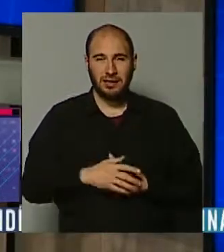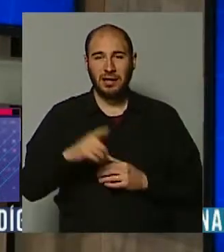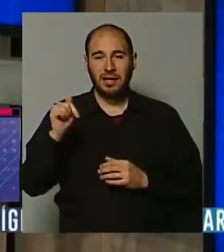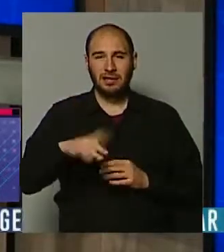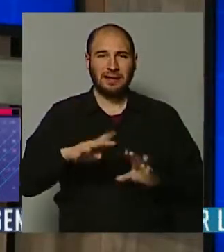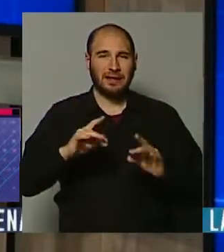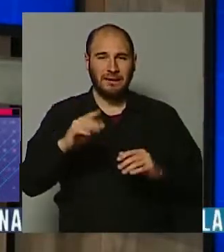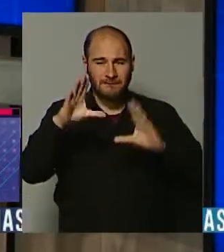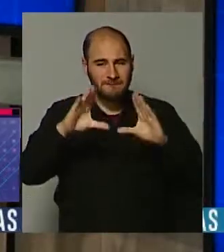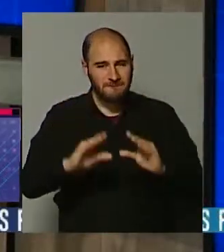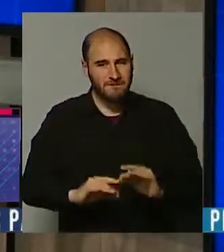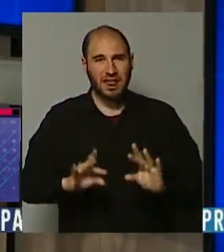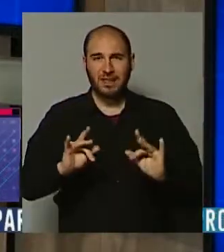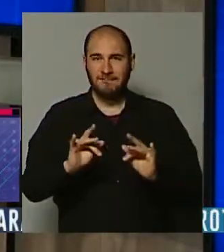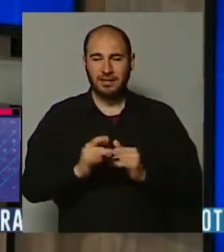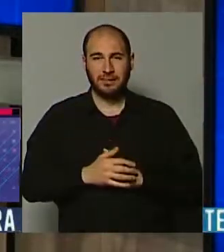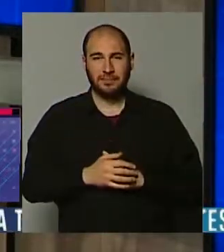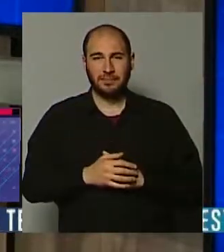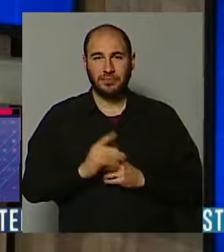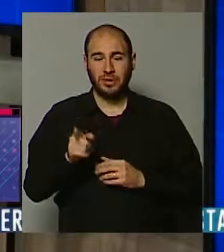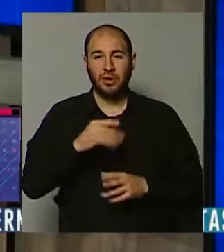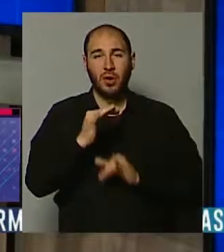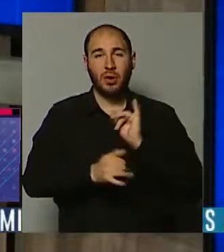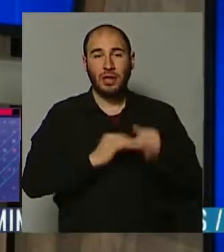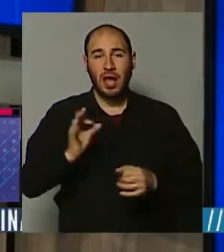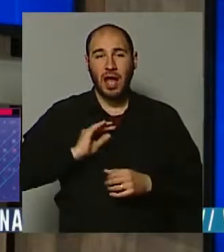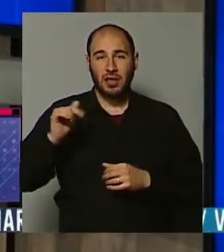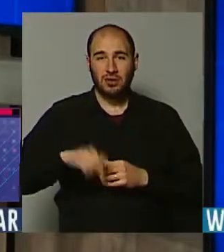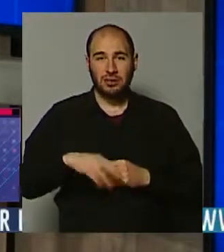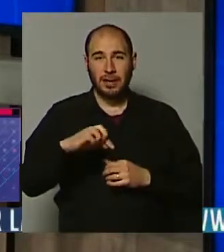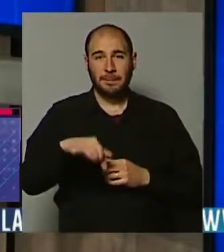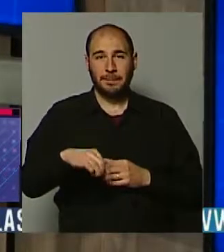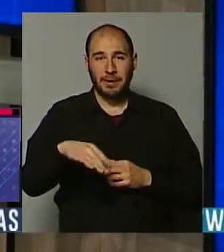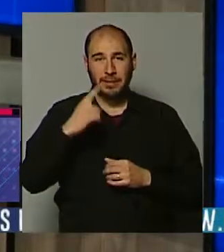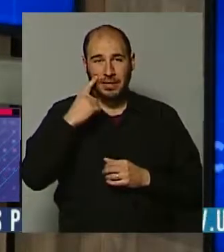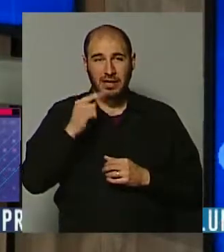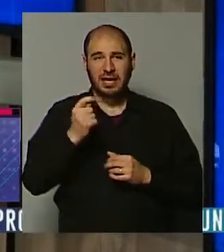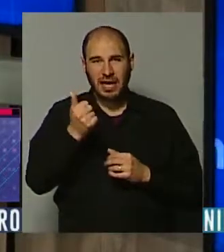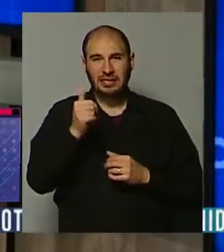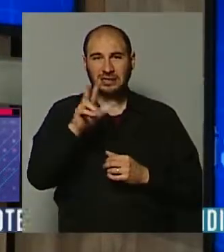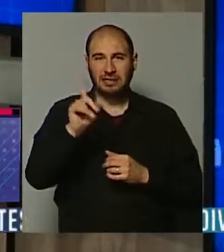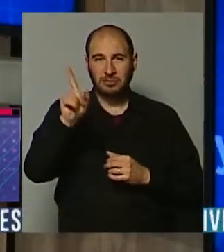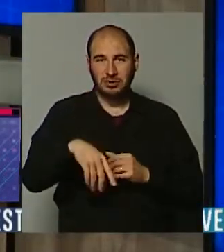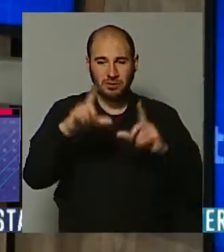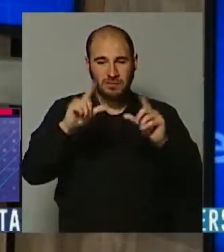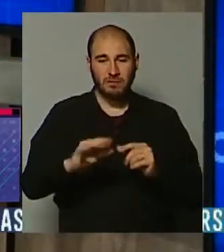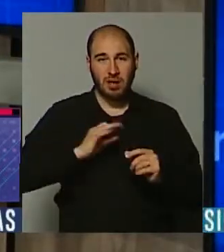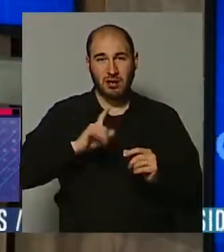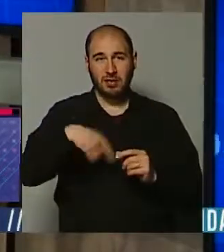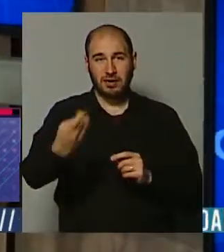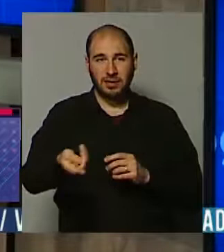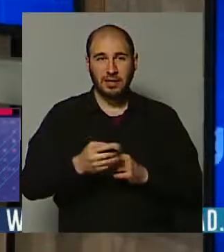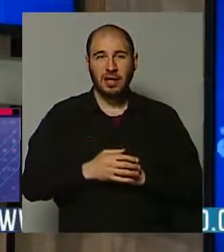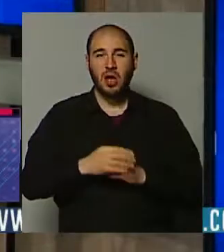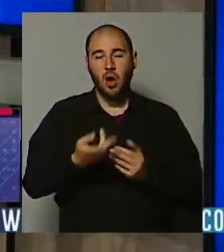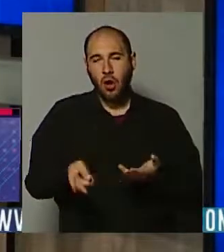muy difícil de bajar. Insiste en que este año la caída del Producto Bruto va a ser casi del 3%, el año que viene va a